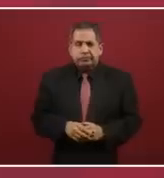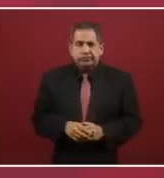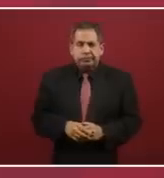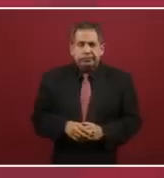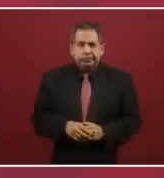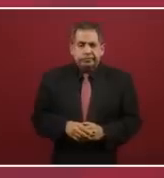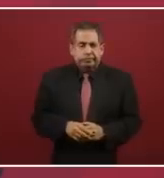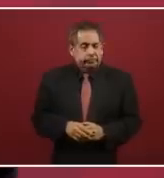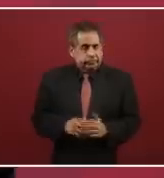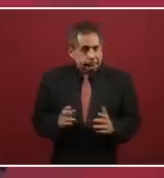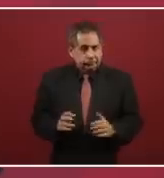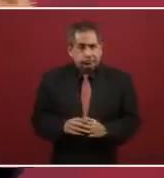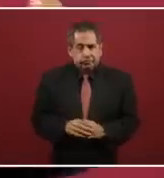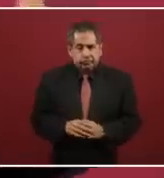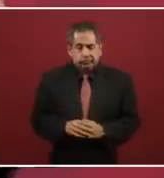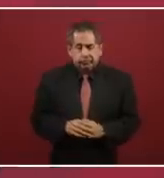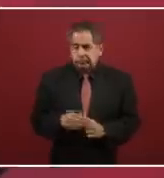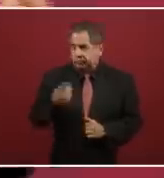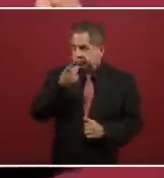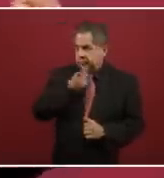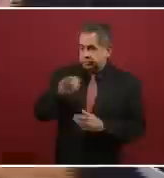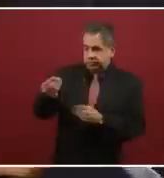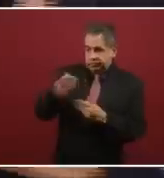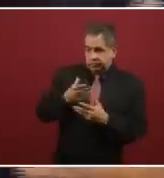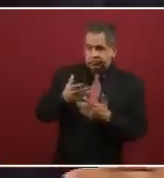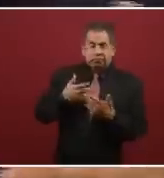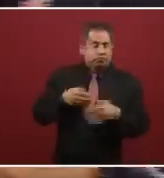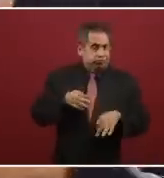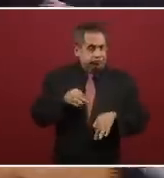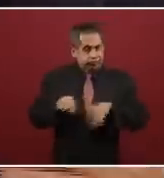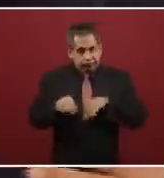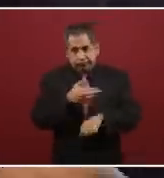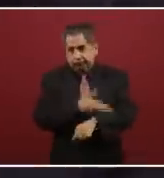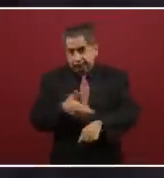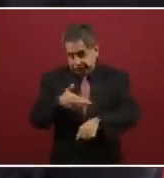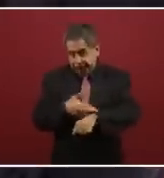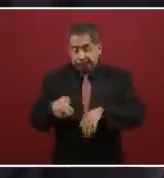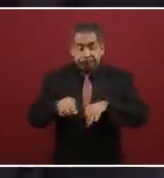me informó de que están trabajando,